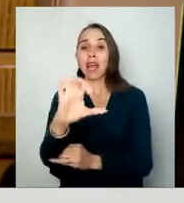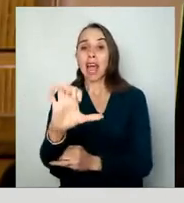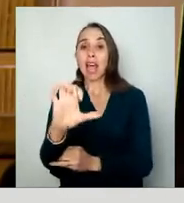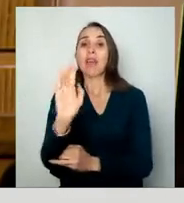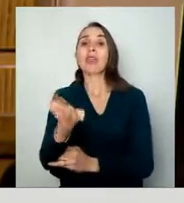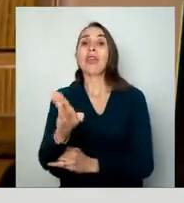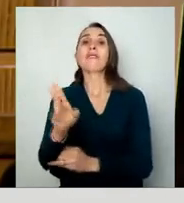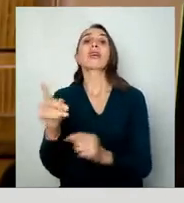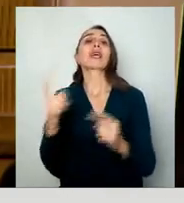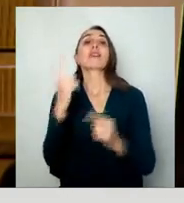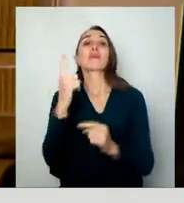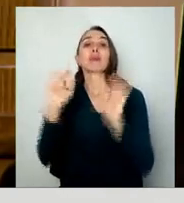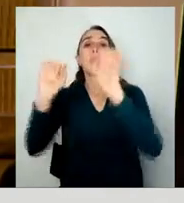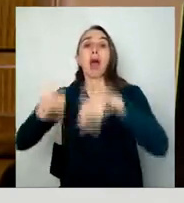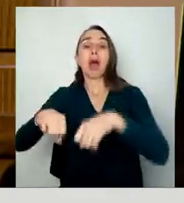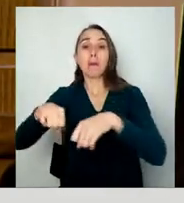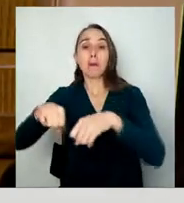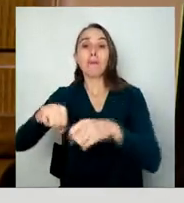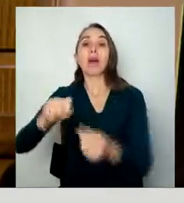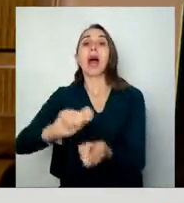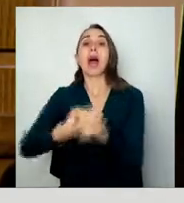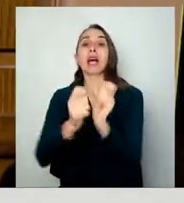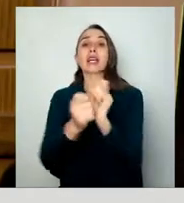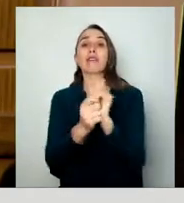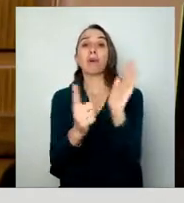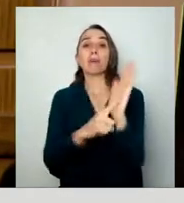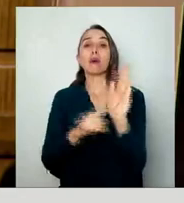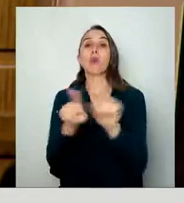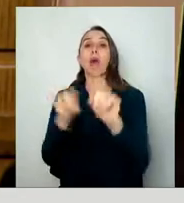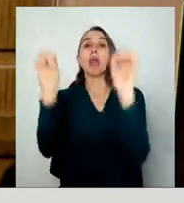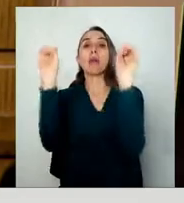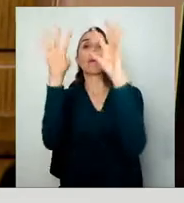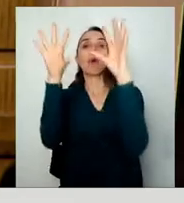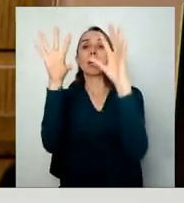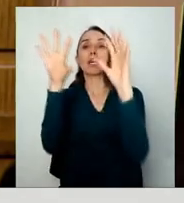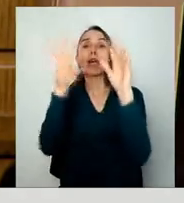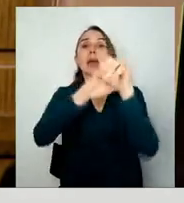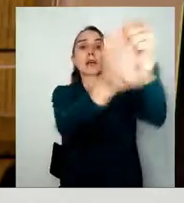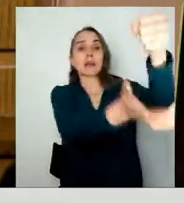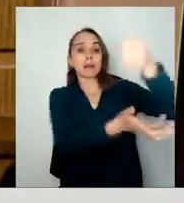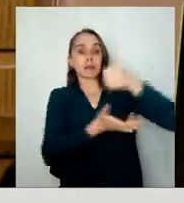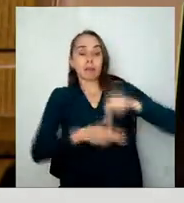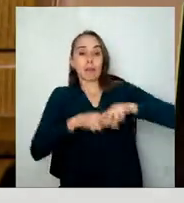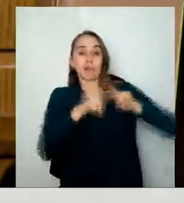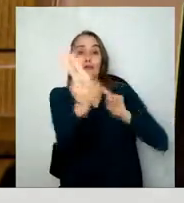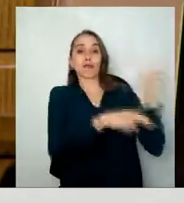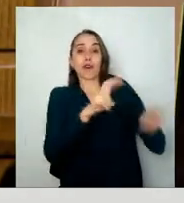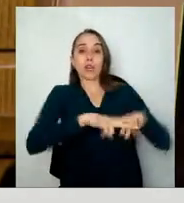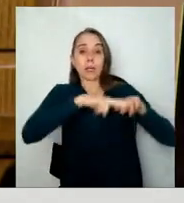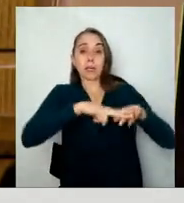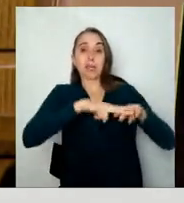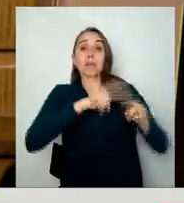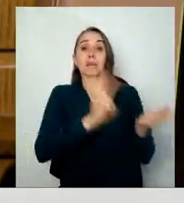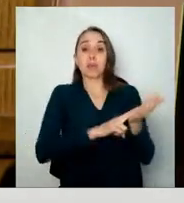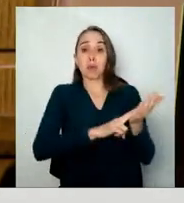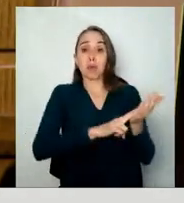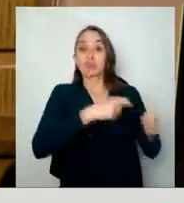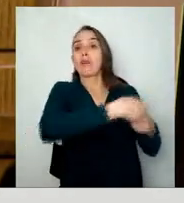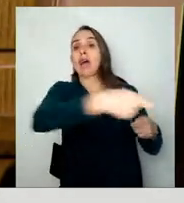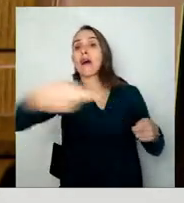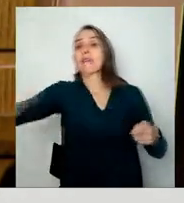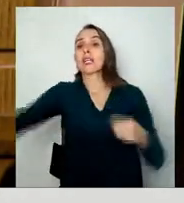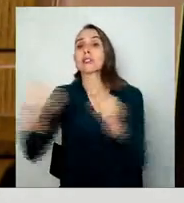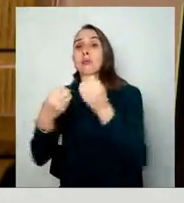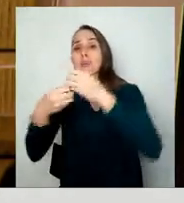que es ser aprobada será mágica porque va a financiar un sinfín de compromisos de este gobierno este proyecto de ley